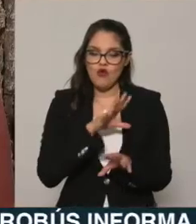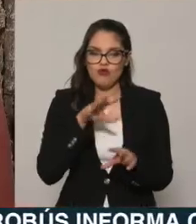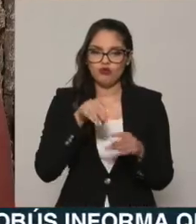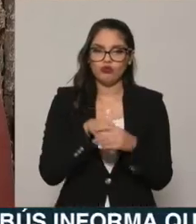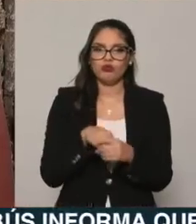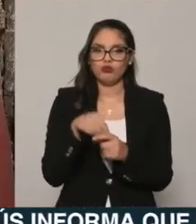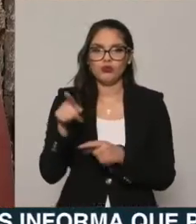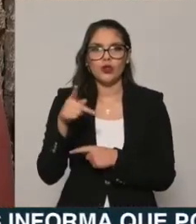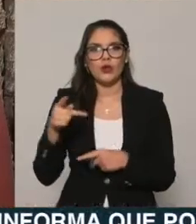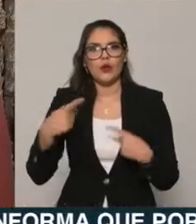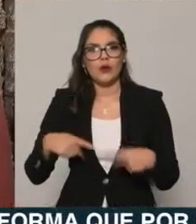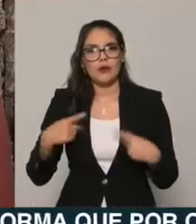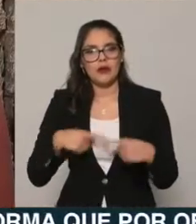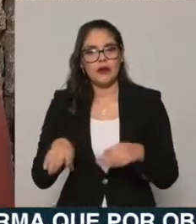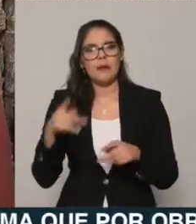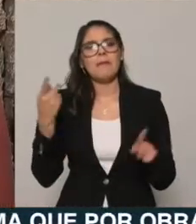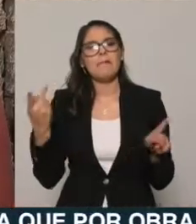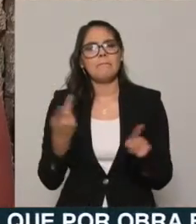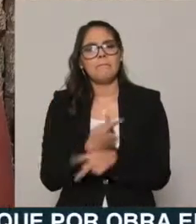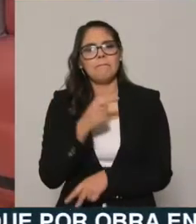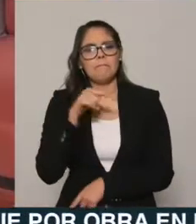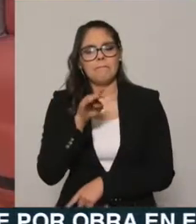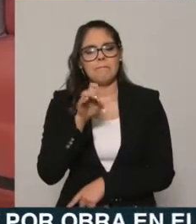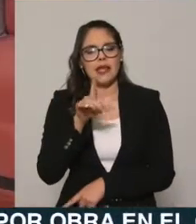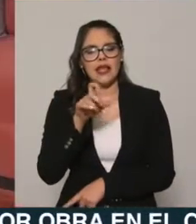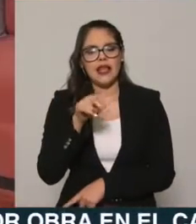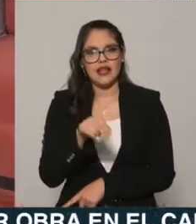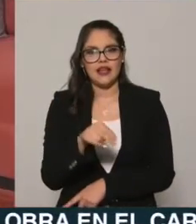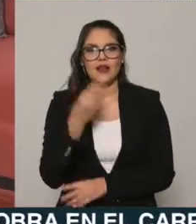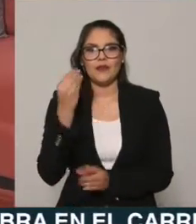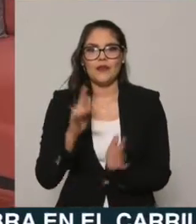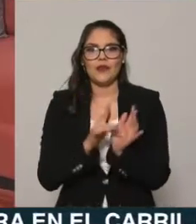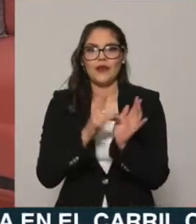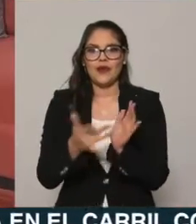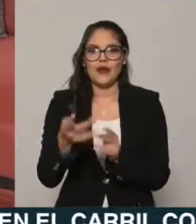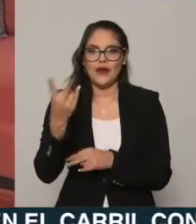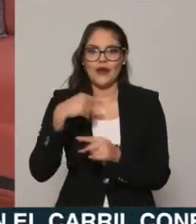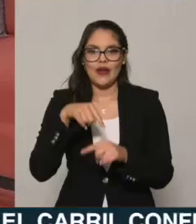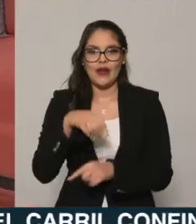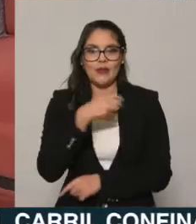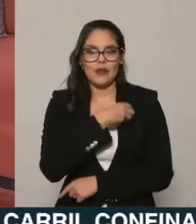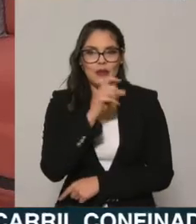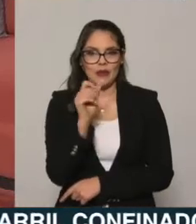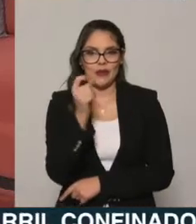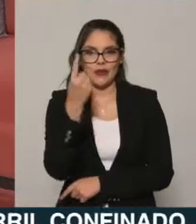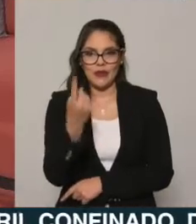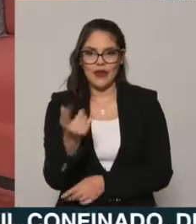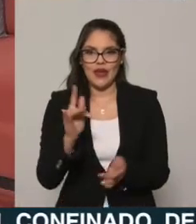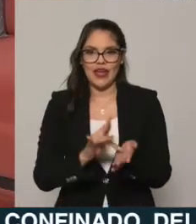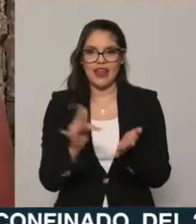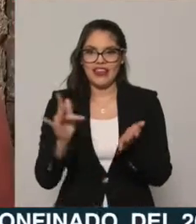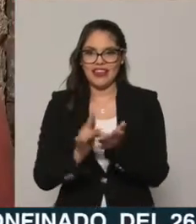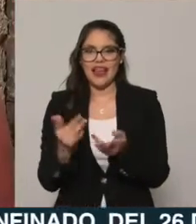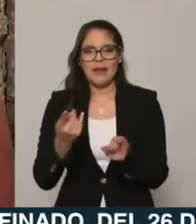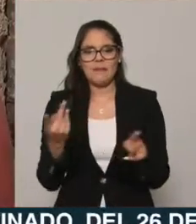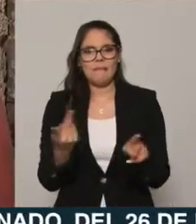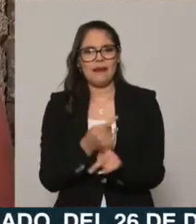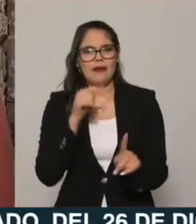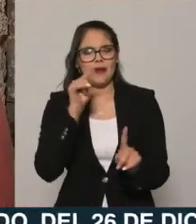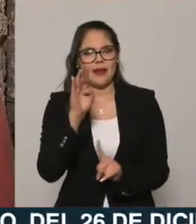del elenco. Algo está pasando en Belén. Bienvenidos. Muchísimas gracias por estar aquí en Capital 21. Muchas gracias. Pues cuéntenos, ¿qué está pasando en